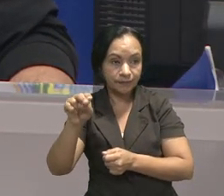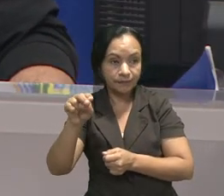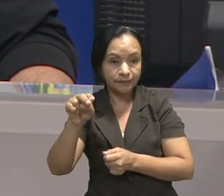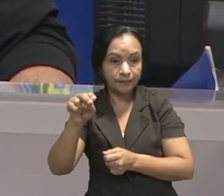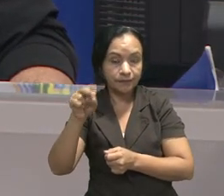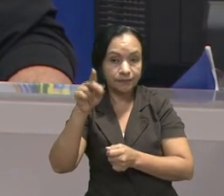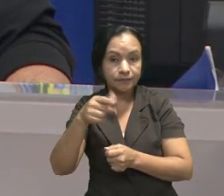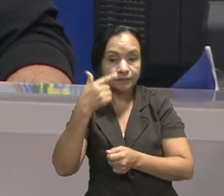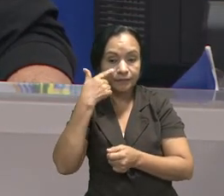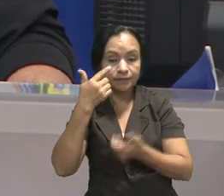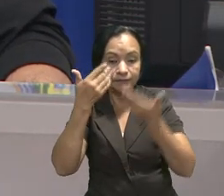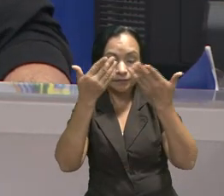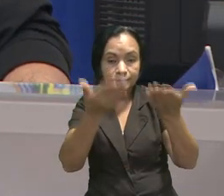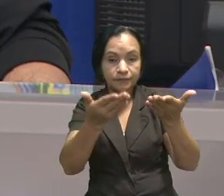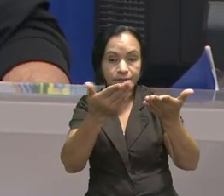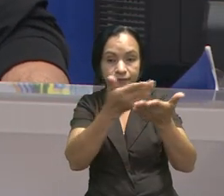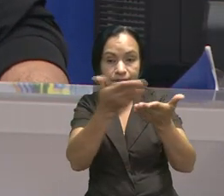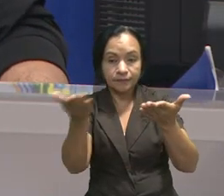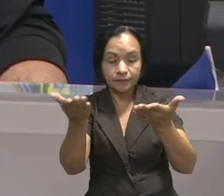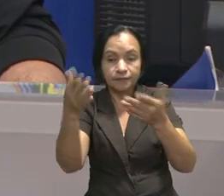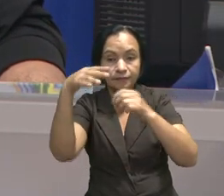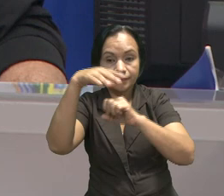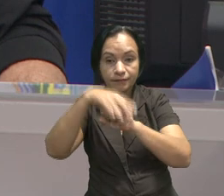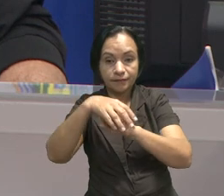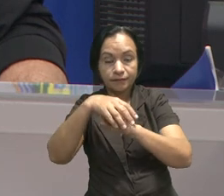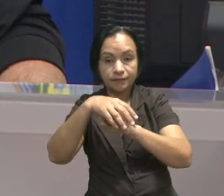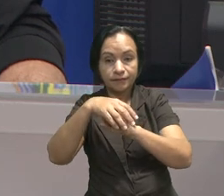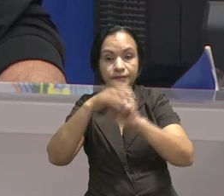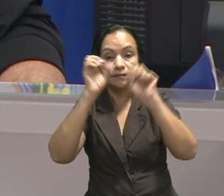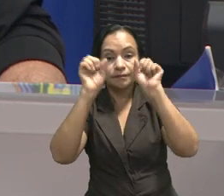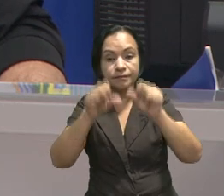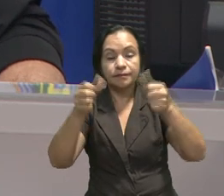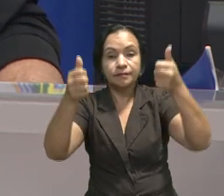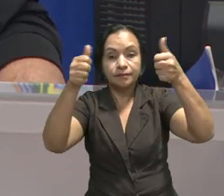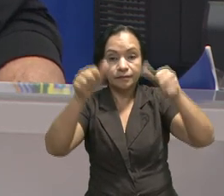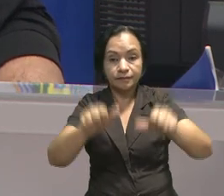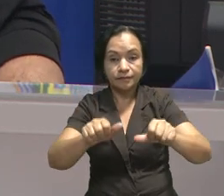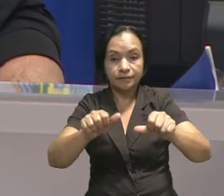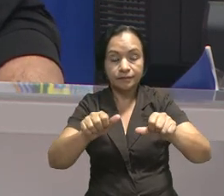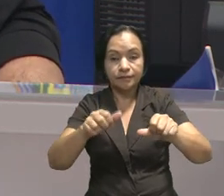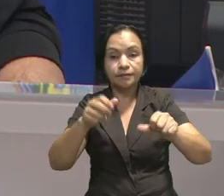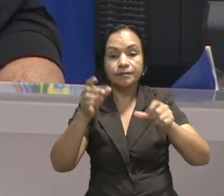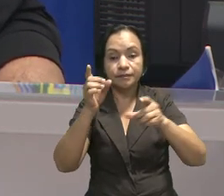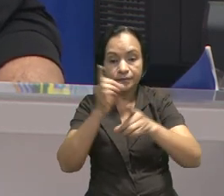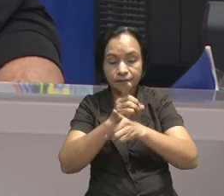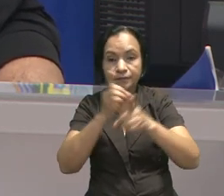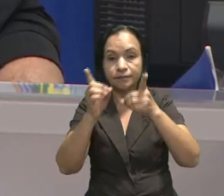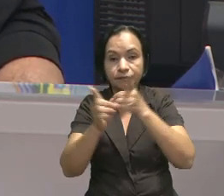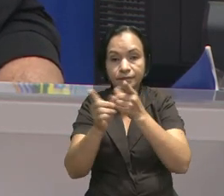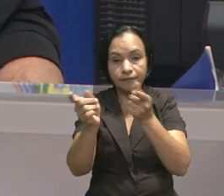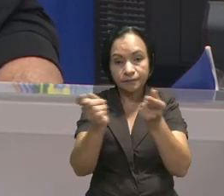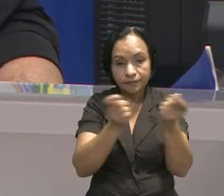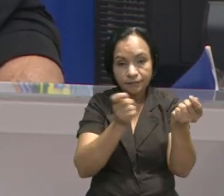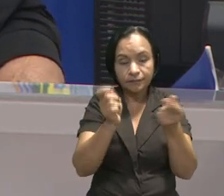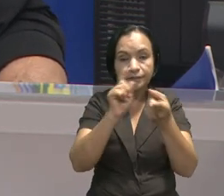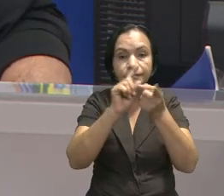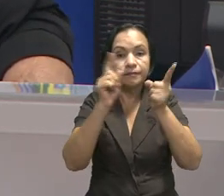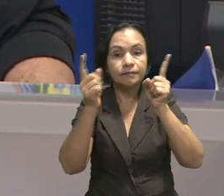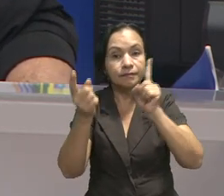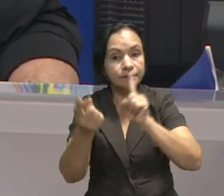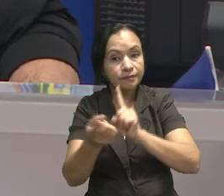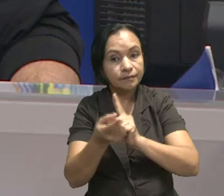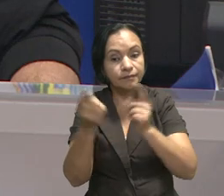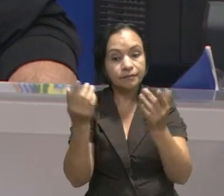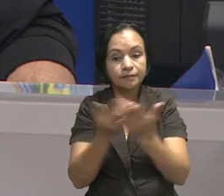puestos en conocimiento de la Comisión se establecía que había que ajustar, cambiar o hacer